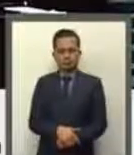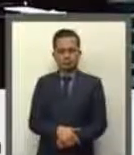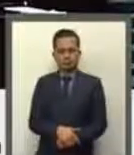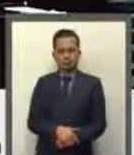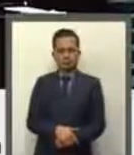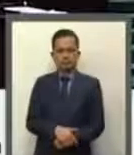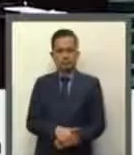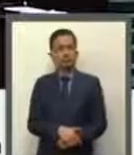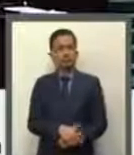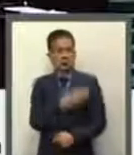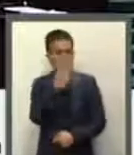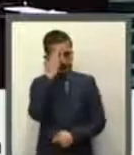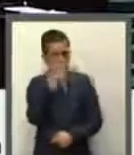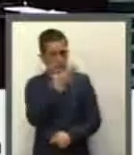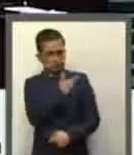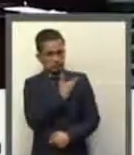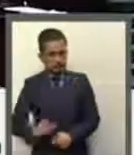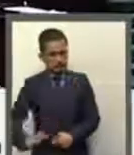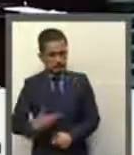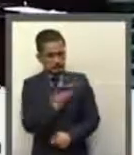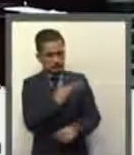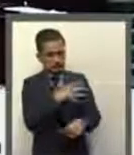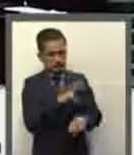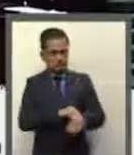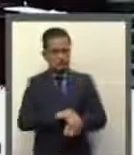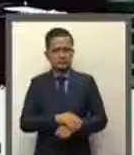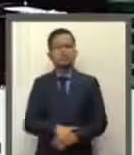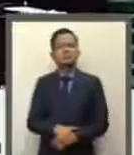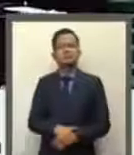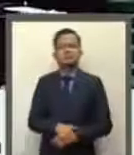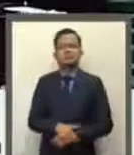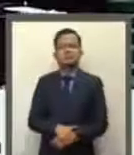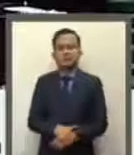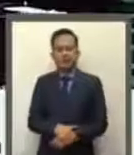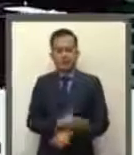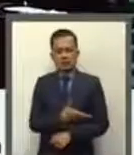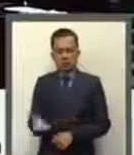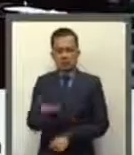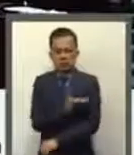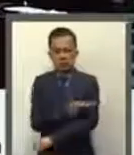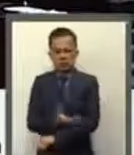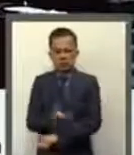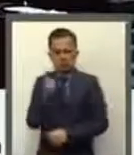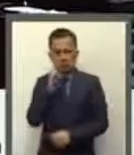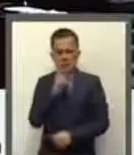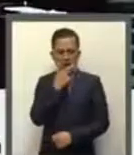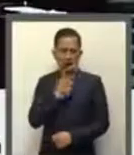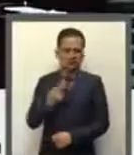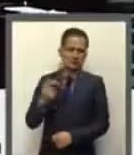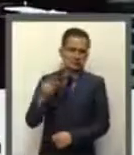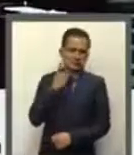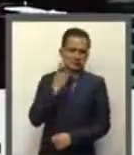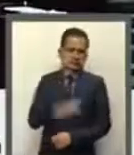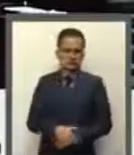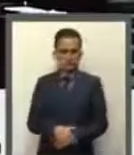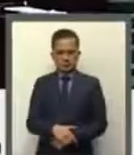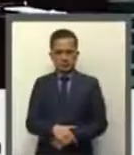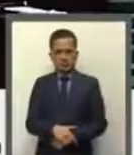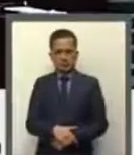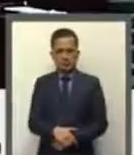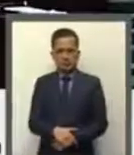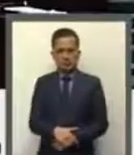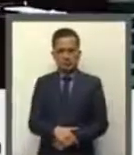Con su permiso, señor presidente. Gracias. Bueno, compañeros y compañeras, el documento que acaba